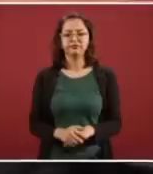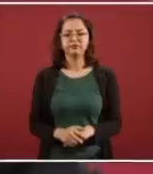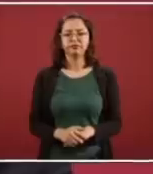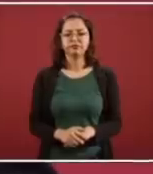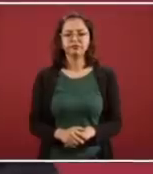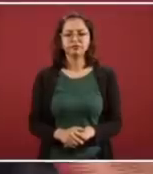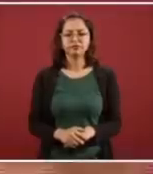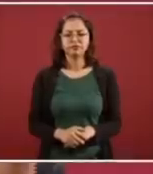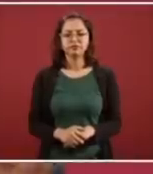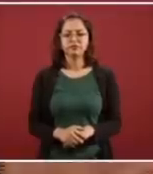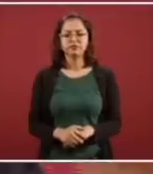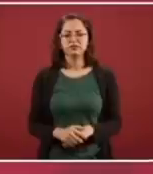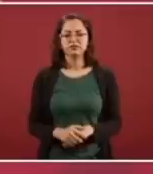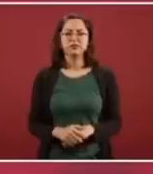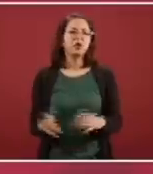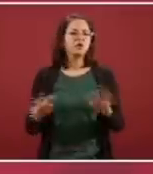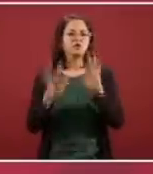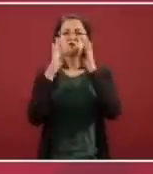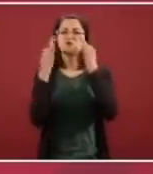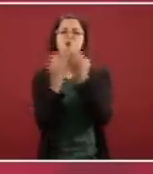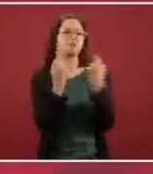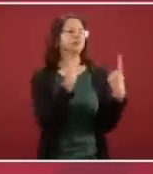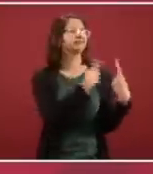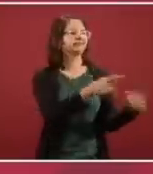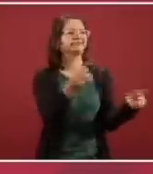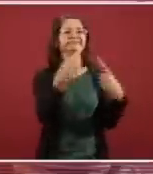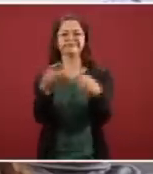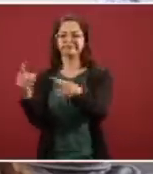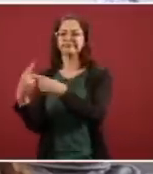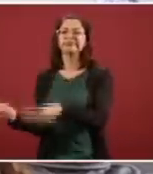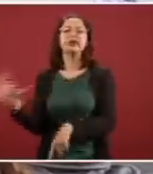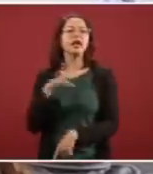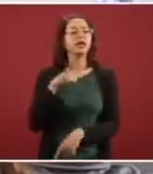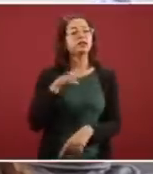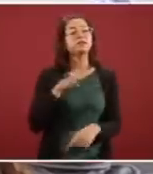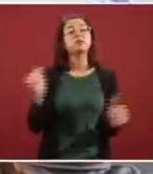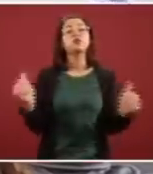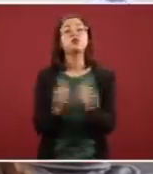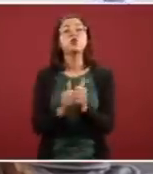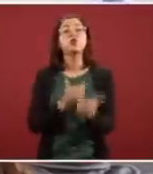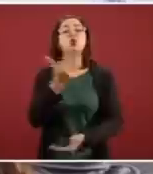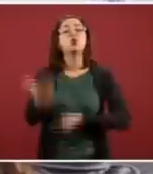Hay formas, siempre hay formas. Si hay respeto,